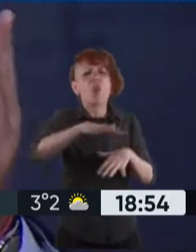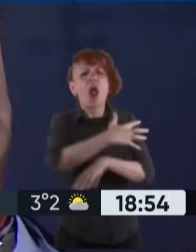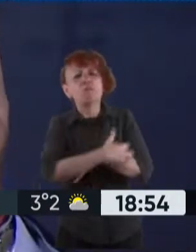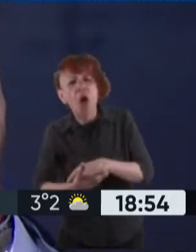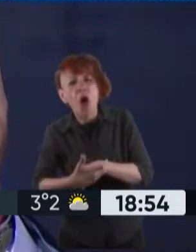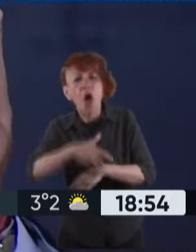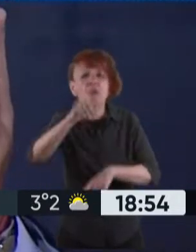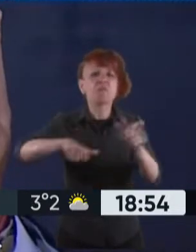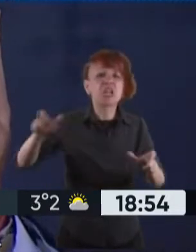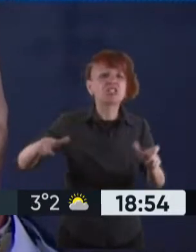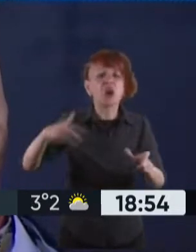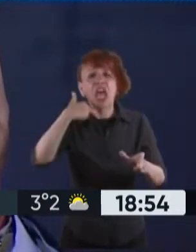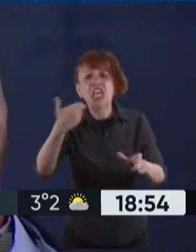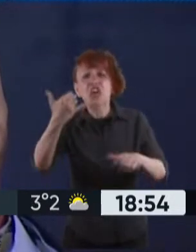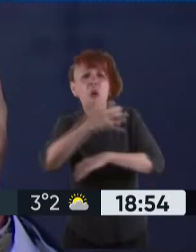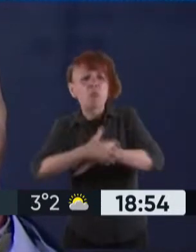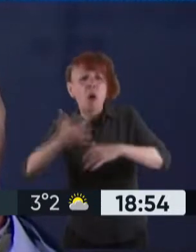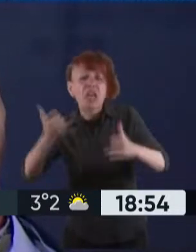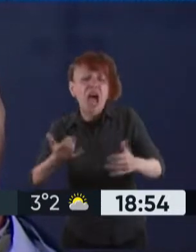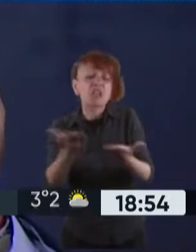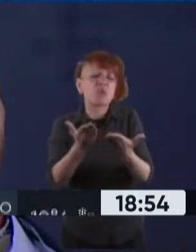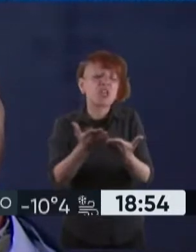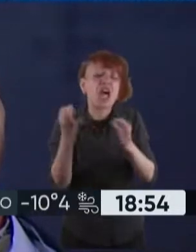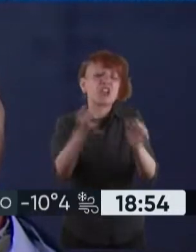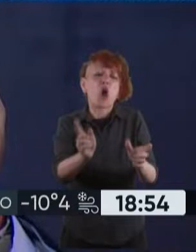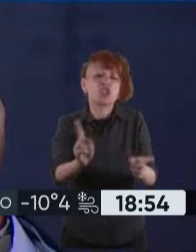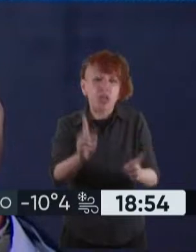pueden estudiar? Llegaron a decir.